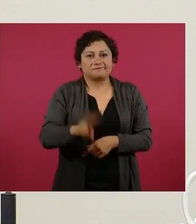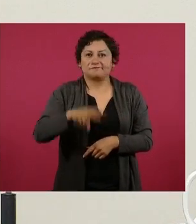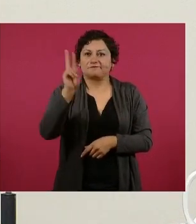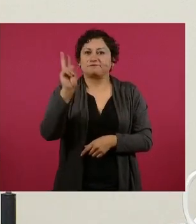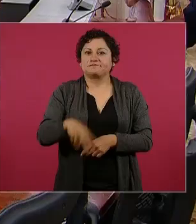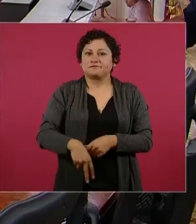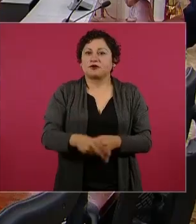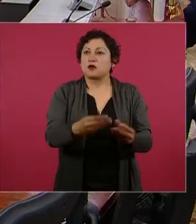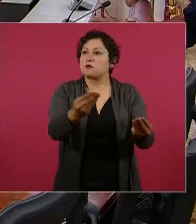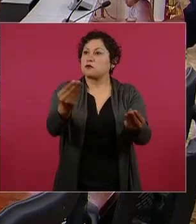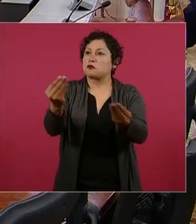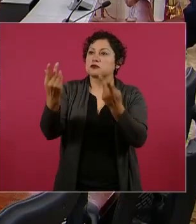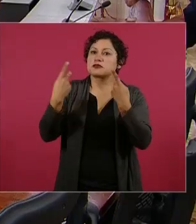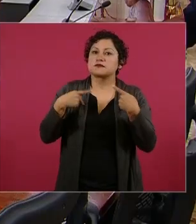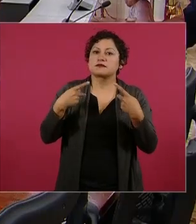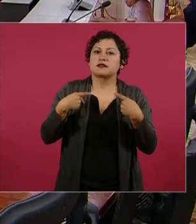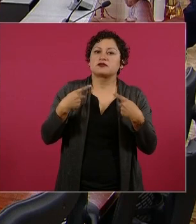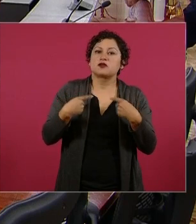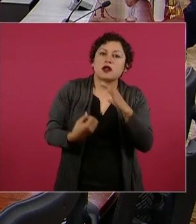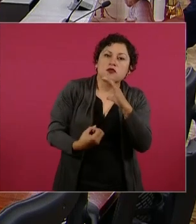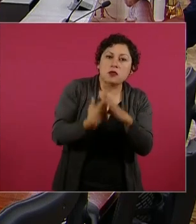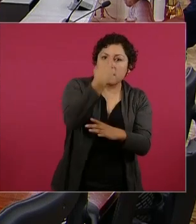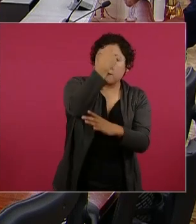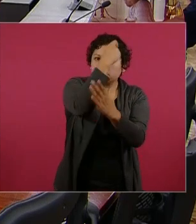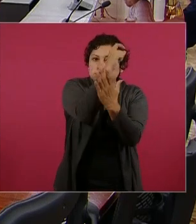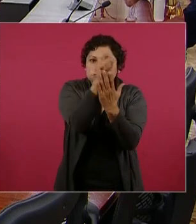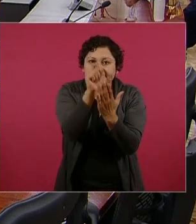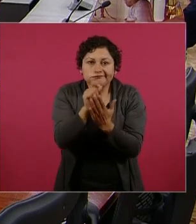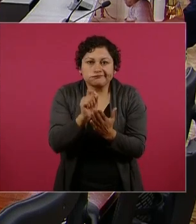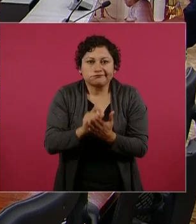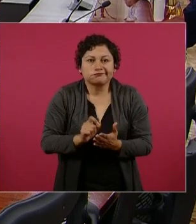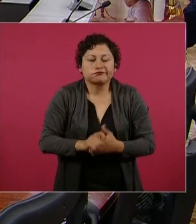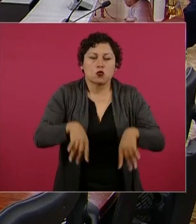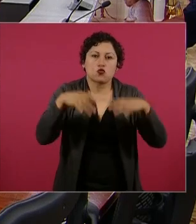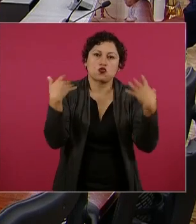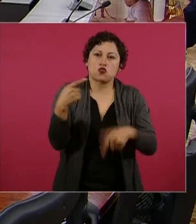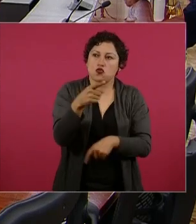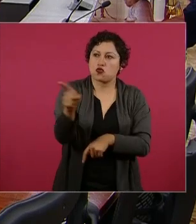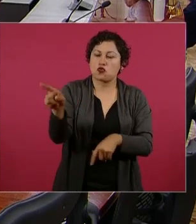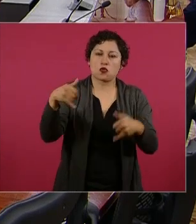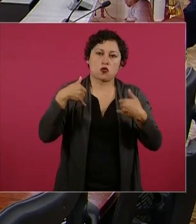muchos escritores intelectuales, jóvenes,